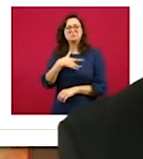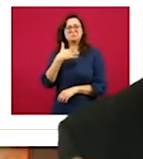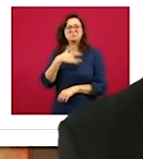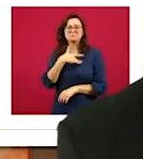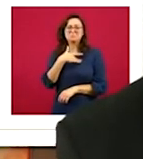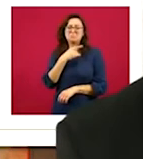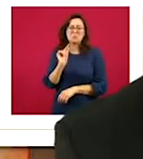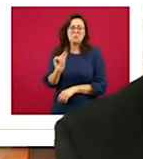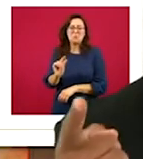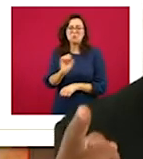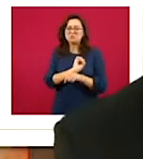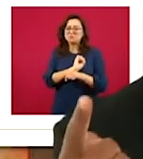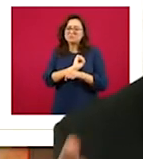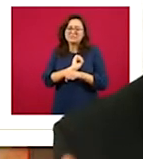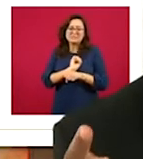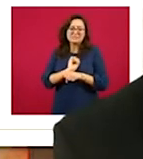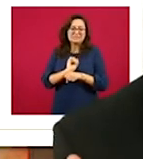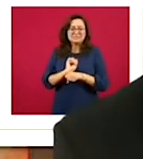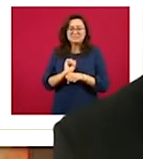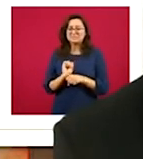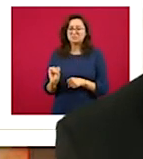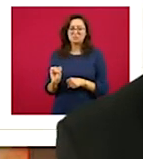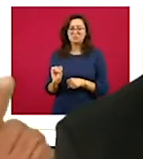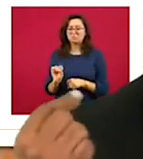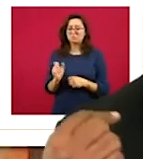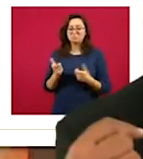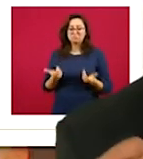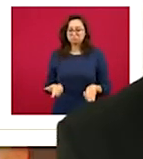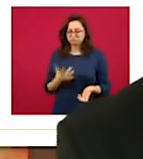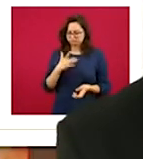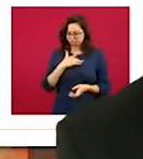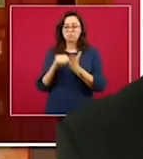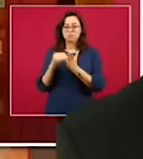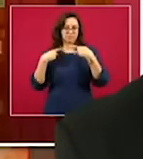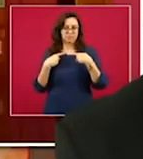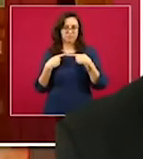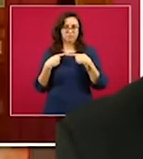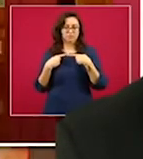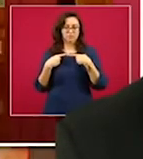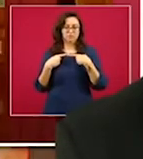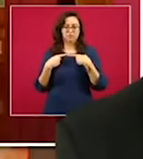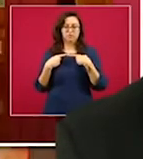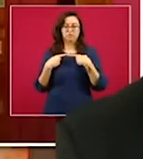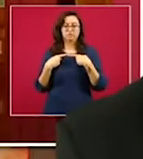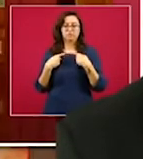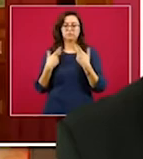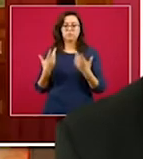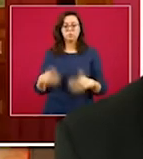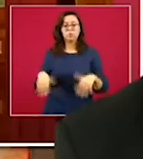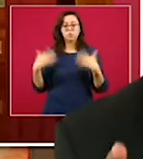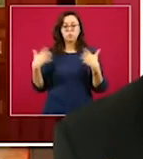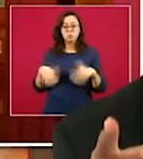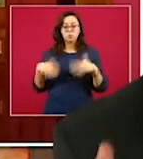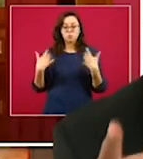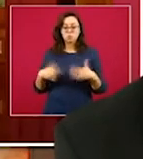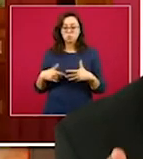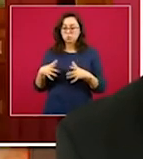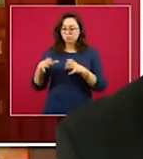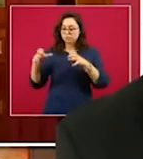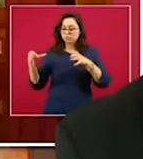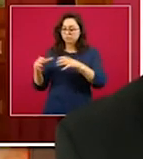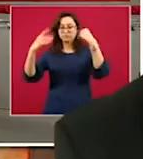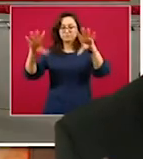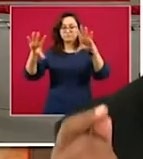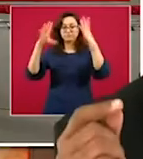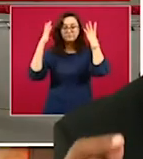consistentemente, y que justamente eso plantea que tanto nos han cuestionado a este espacio por darle difusión a esa